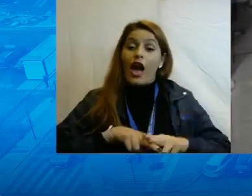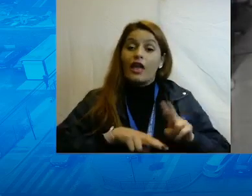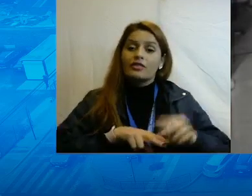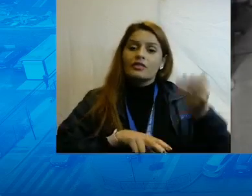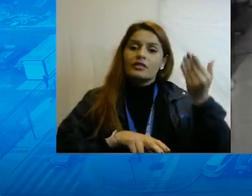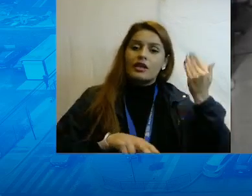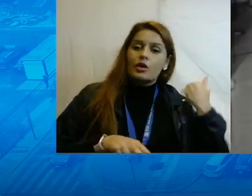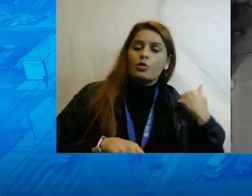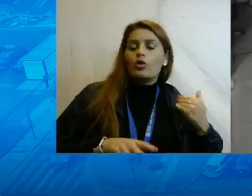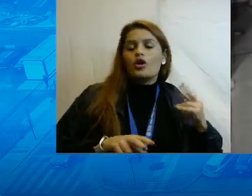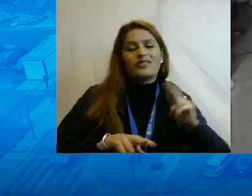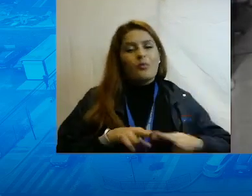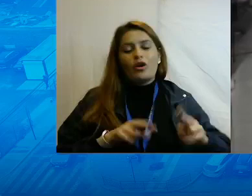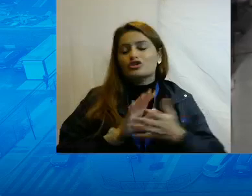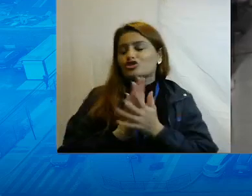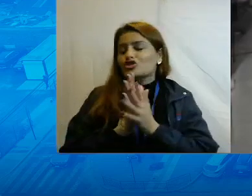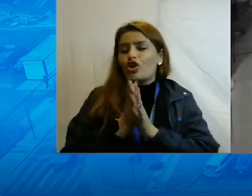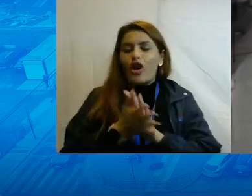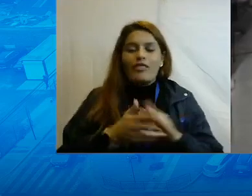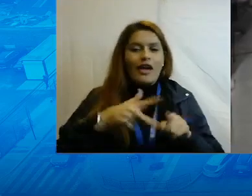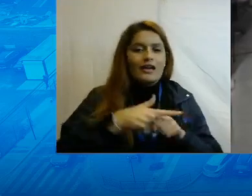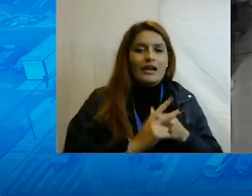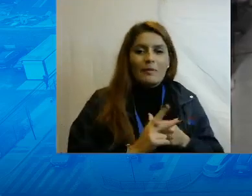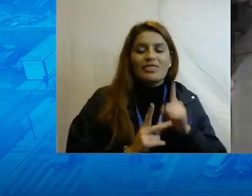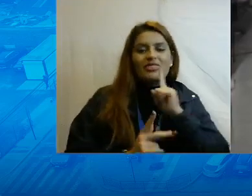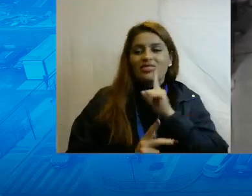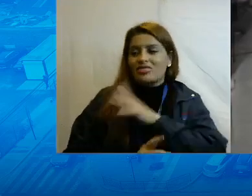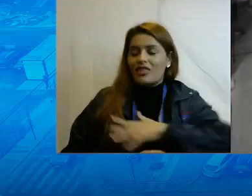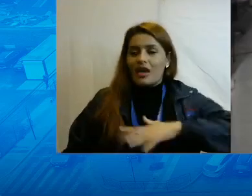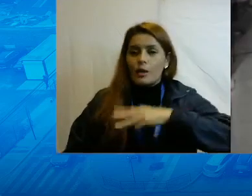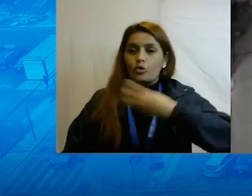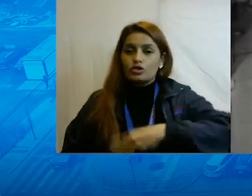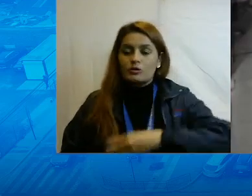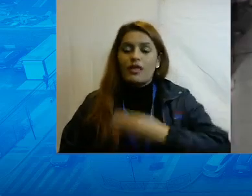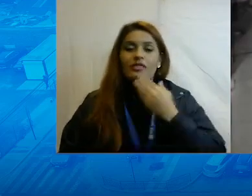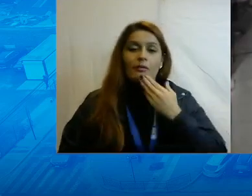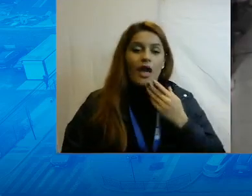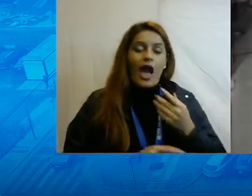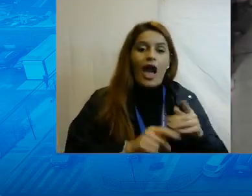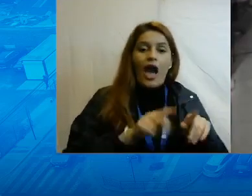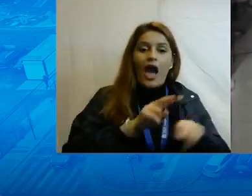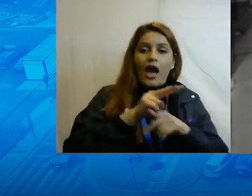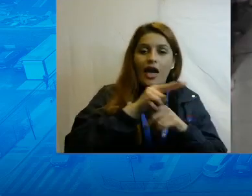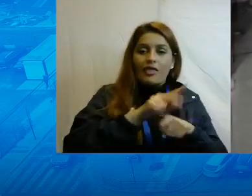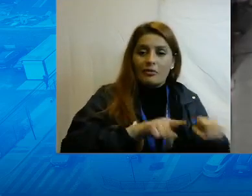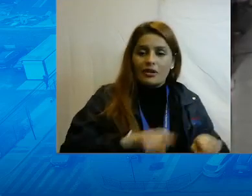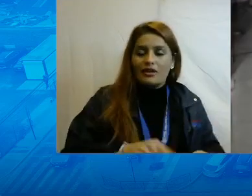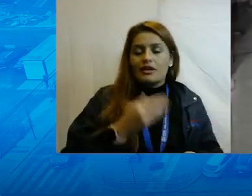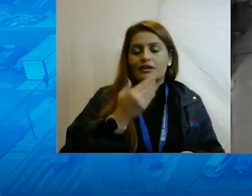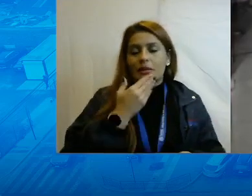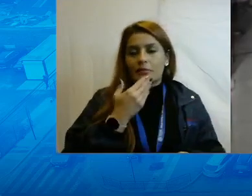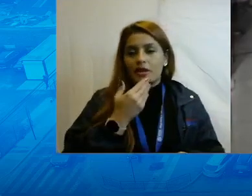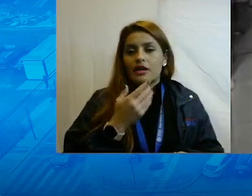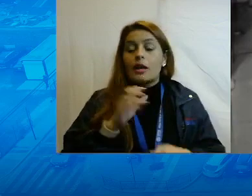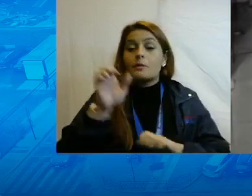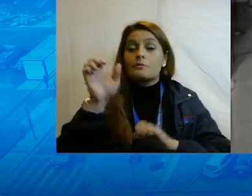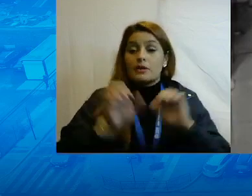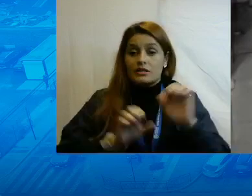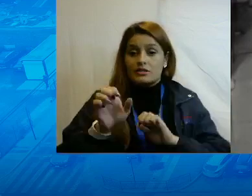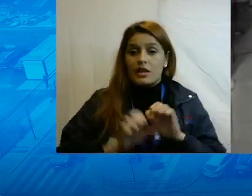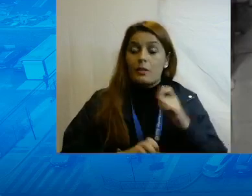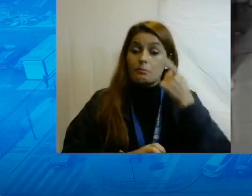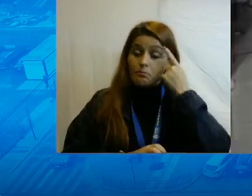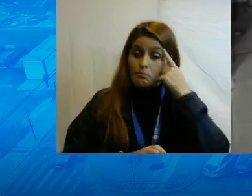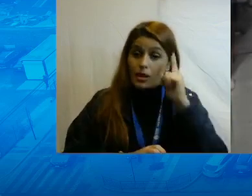Estamos desplegando todas las herramientas que tenemos a nivel municipal, a nivel administrativo y claramente también y directamente con la empresa para